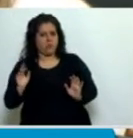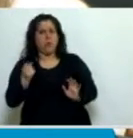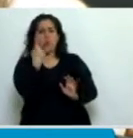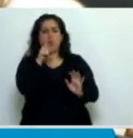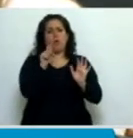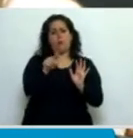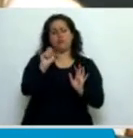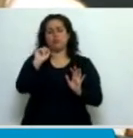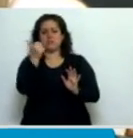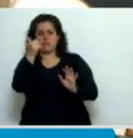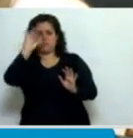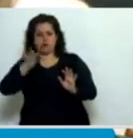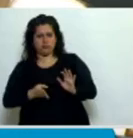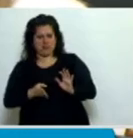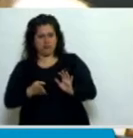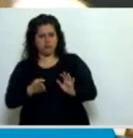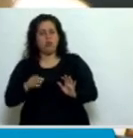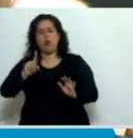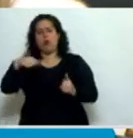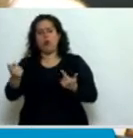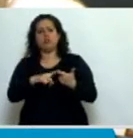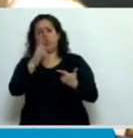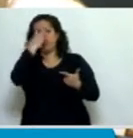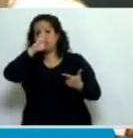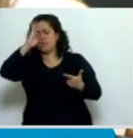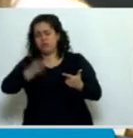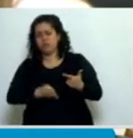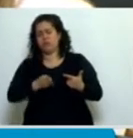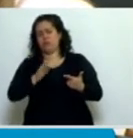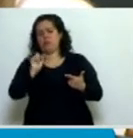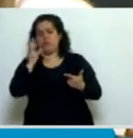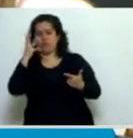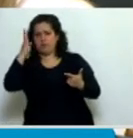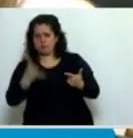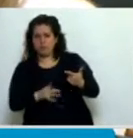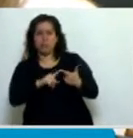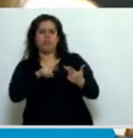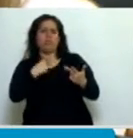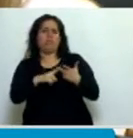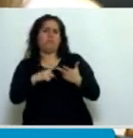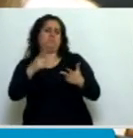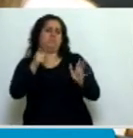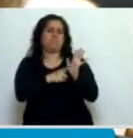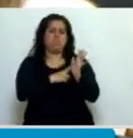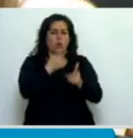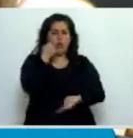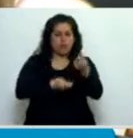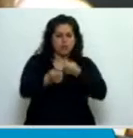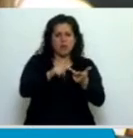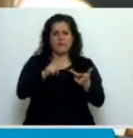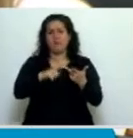1.6%, proyectos productivos de infraestructura el 12.4%, títulos y obligaciones negociables el